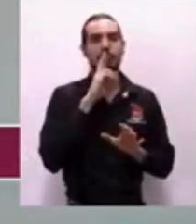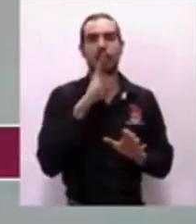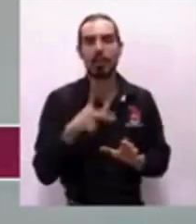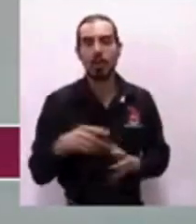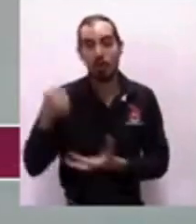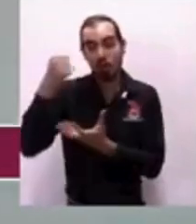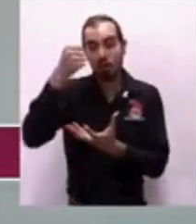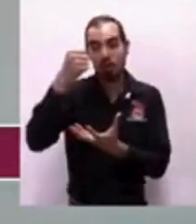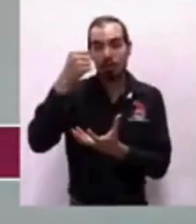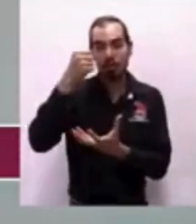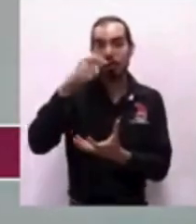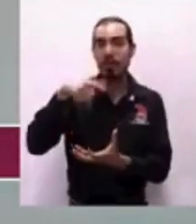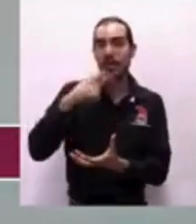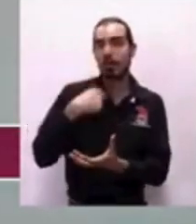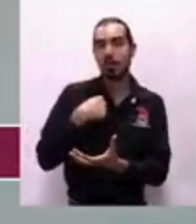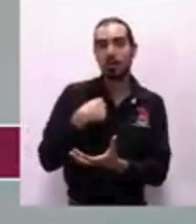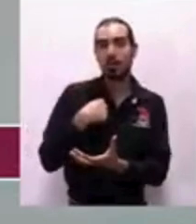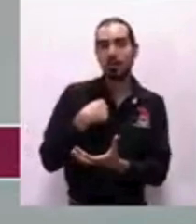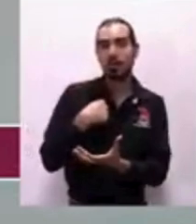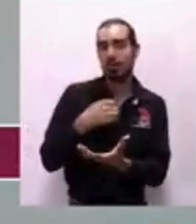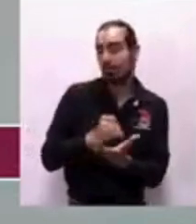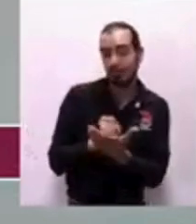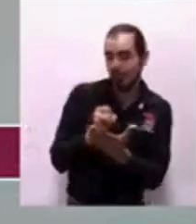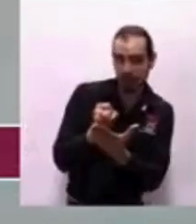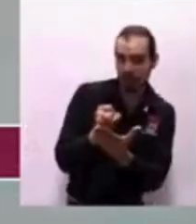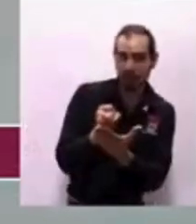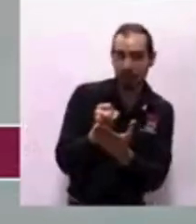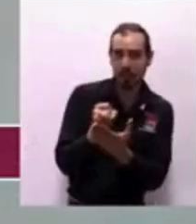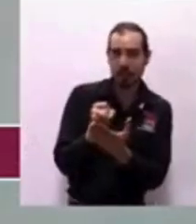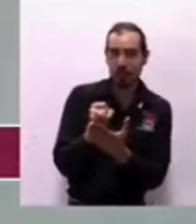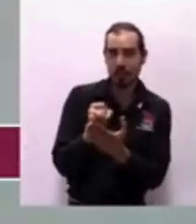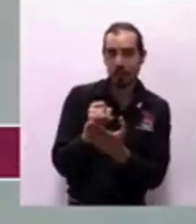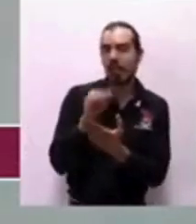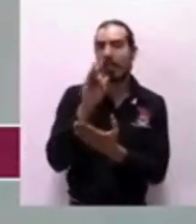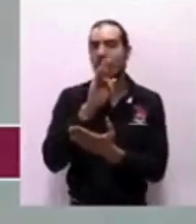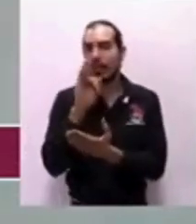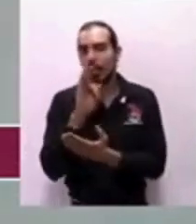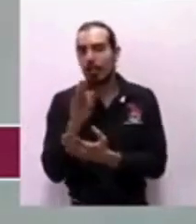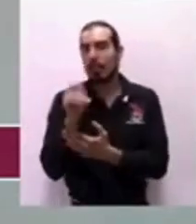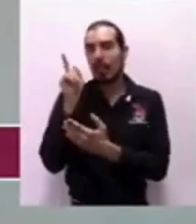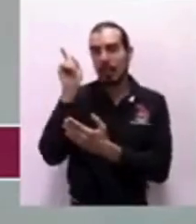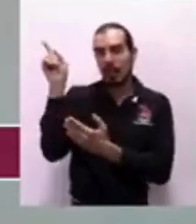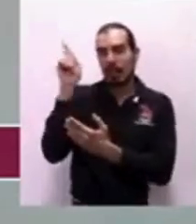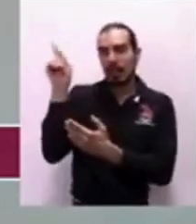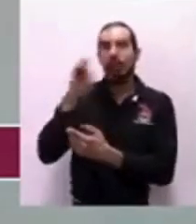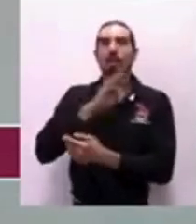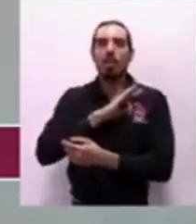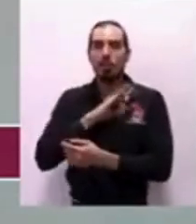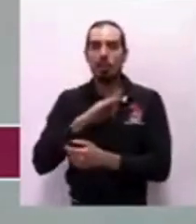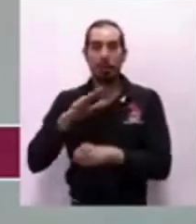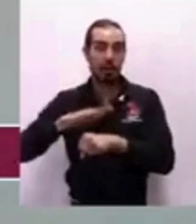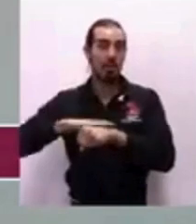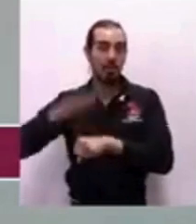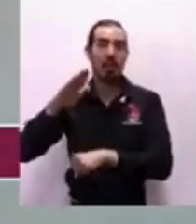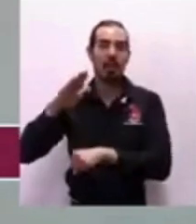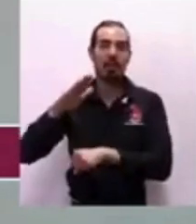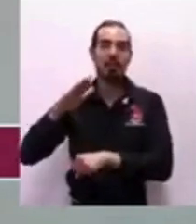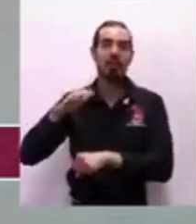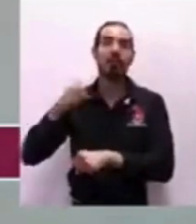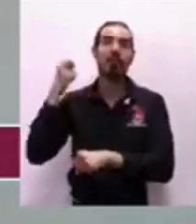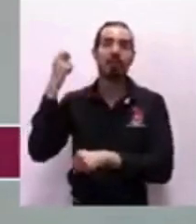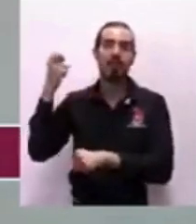pero eso no depende de mí entonces pues a lo mejor el senador puede gestionar más recursos yo creo que eso nos nos